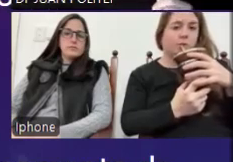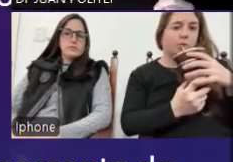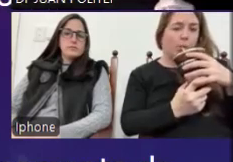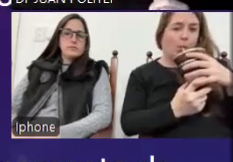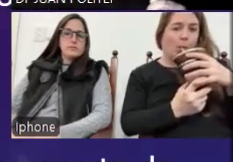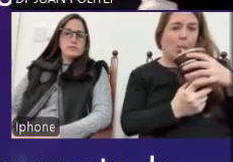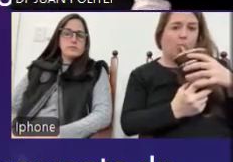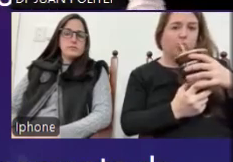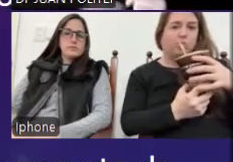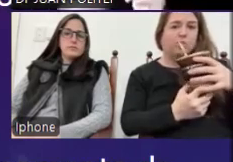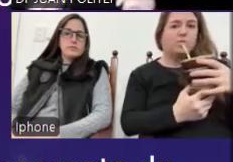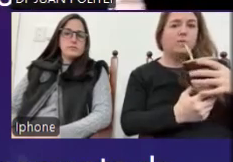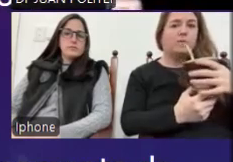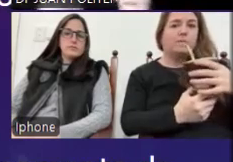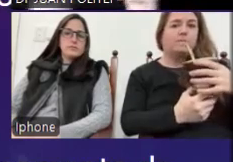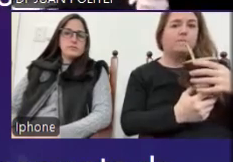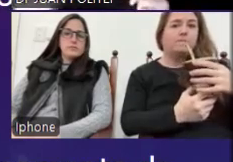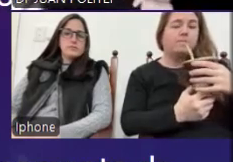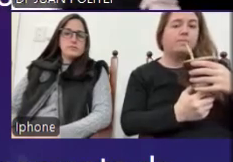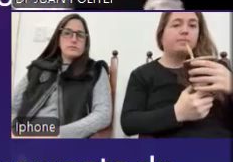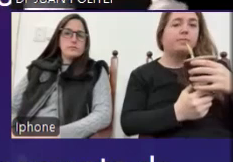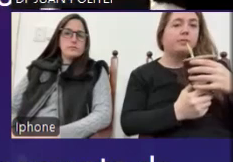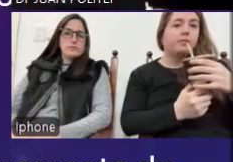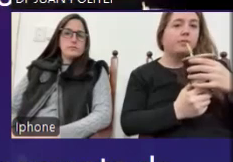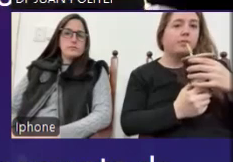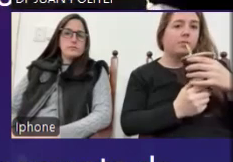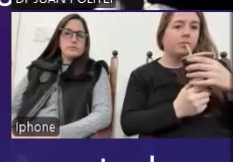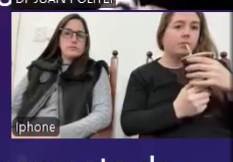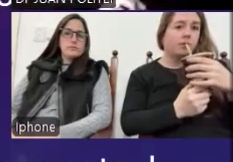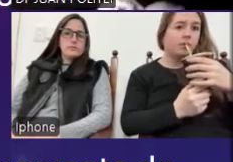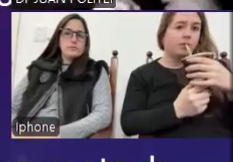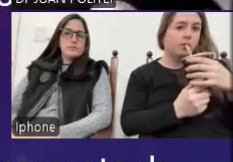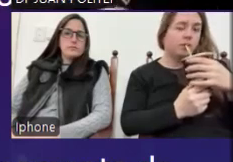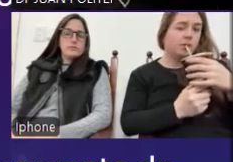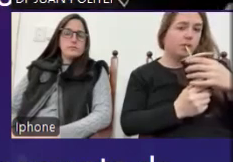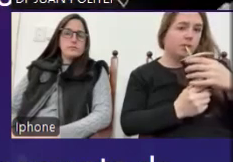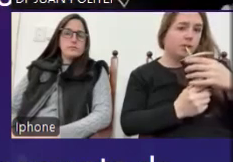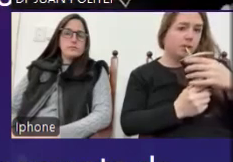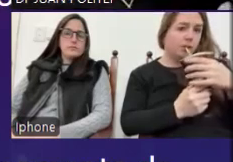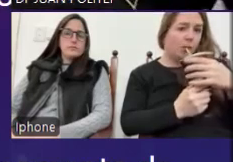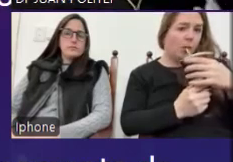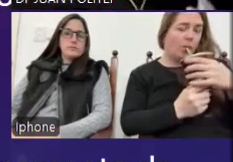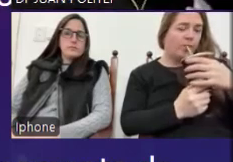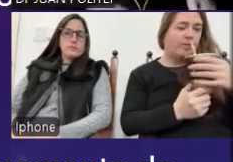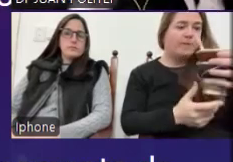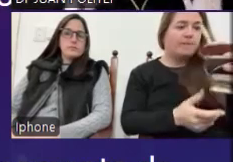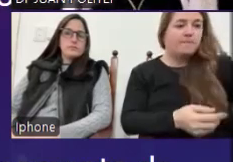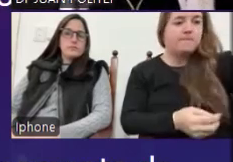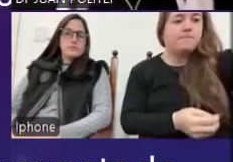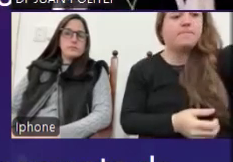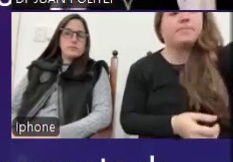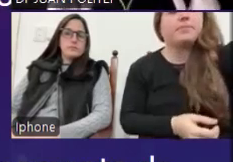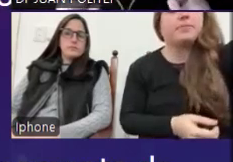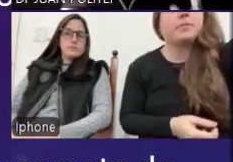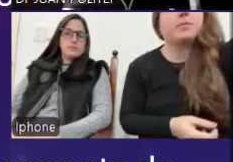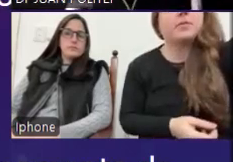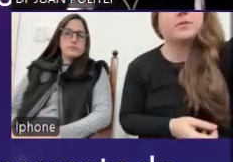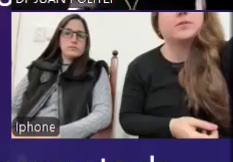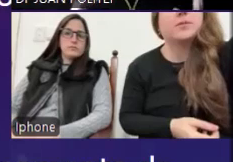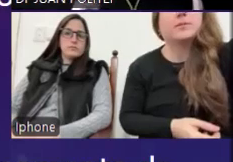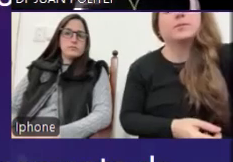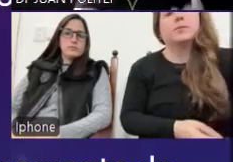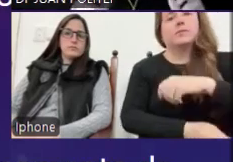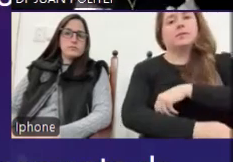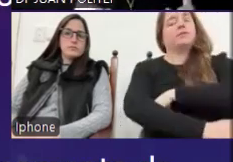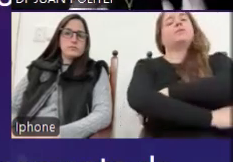hace el electrocardiograma, se le toman muestras de orina, ese tipo de cosas. Como es un protocolo de